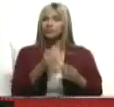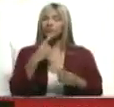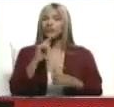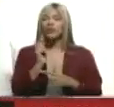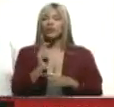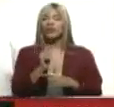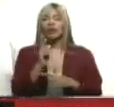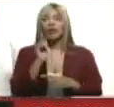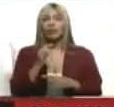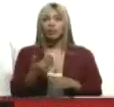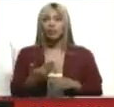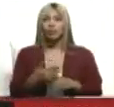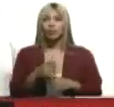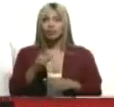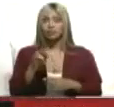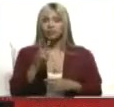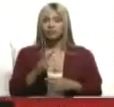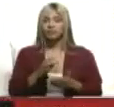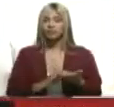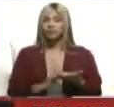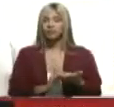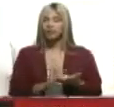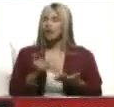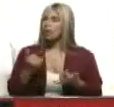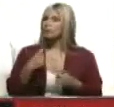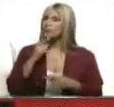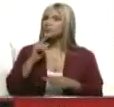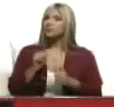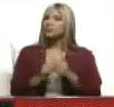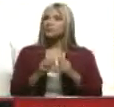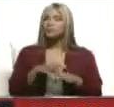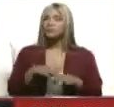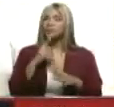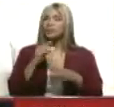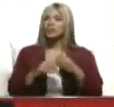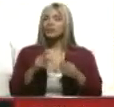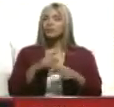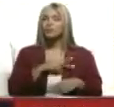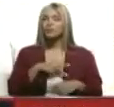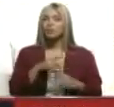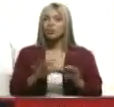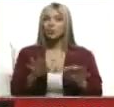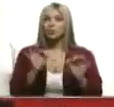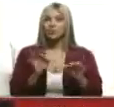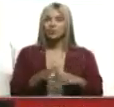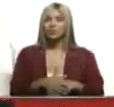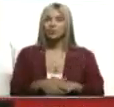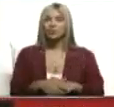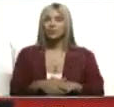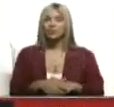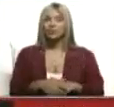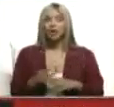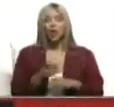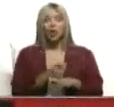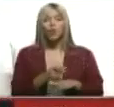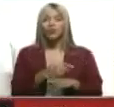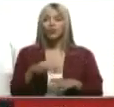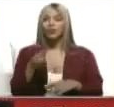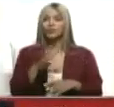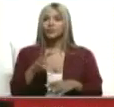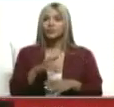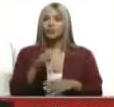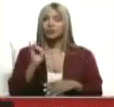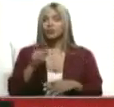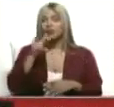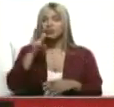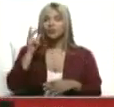tarea importantísima para el país. Le pregunto, viceministro, ¿qué hacer ahora? Se ha creado esta comisión especial, el gobierno bolivariano, la Cancillería